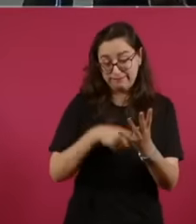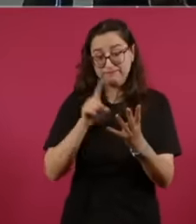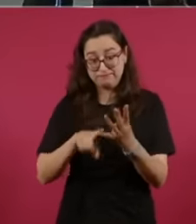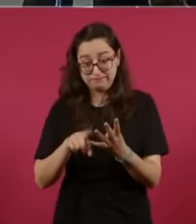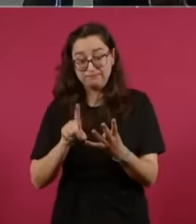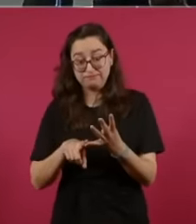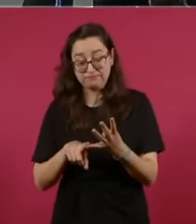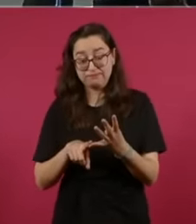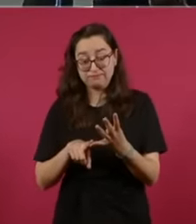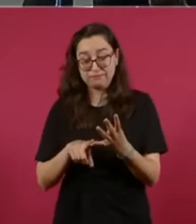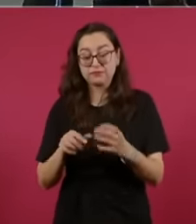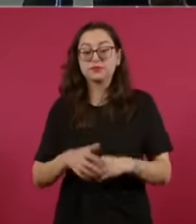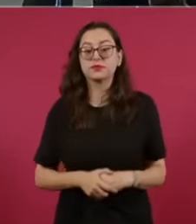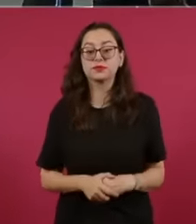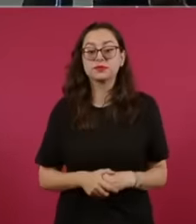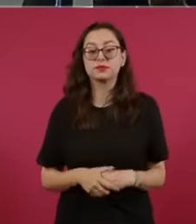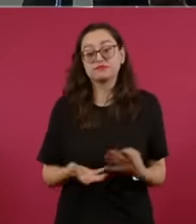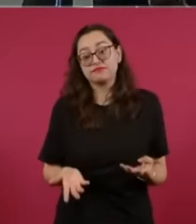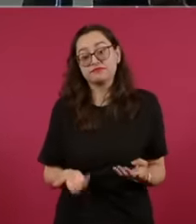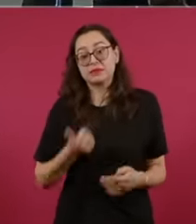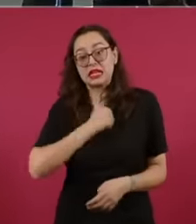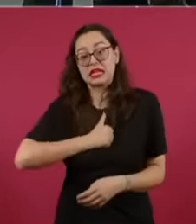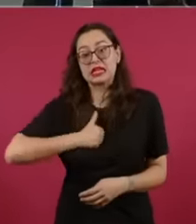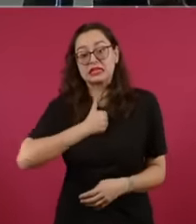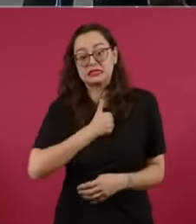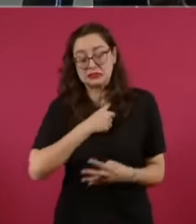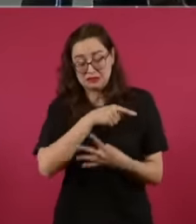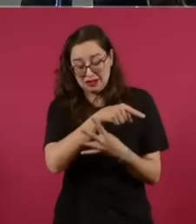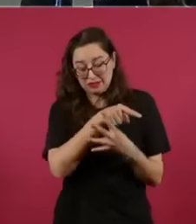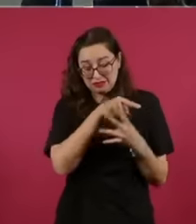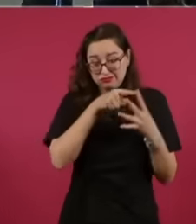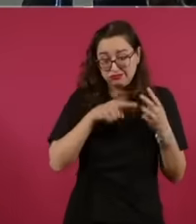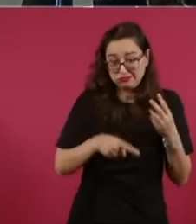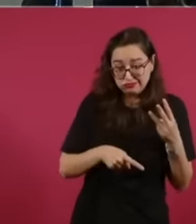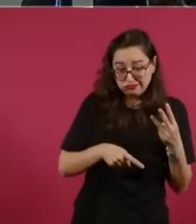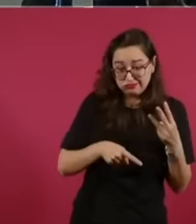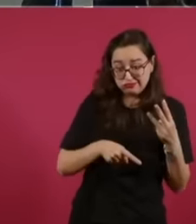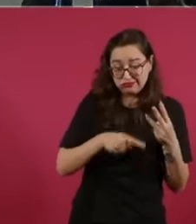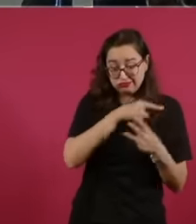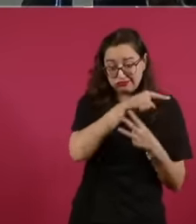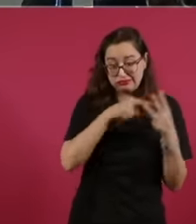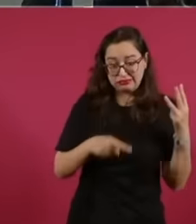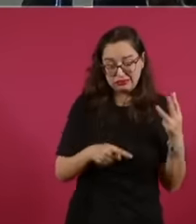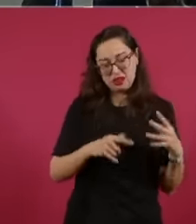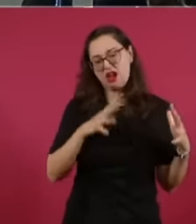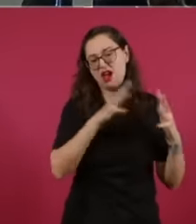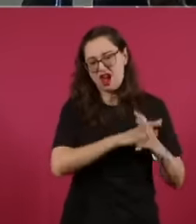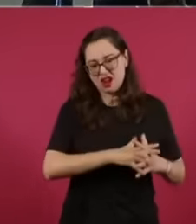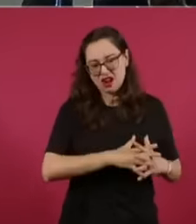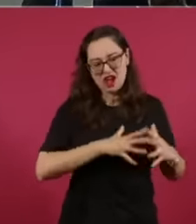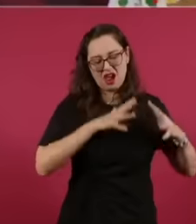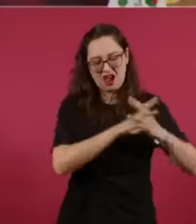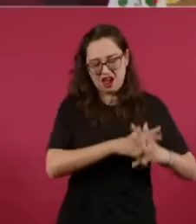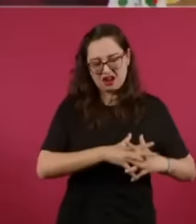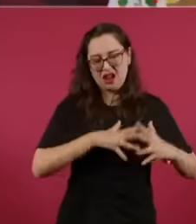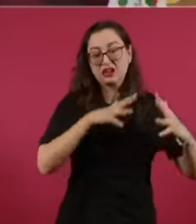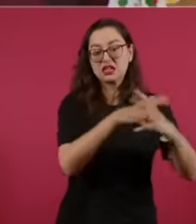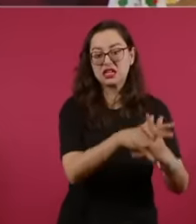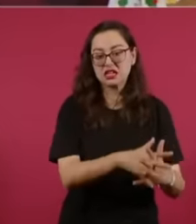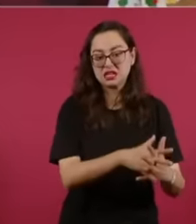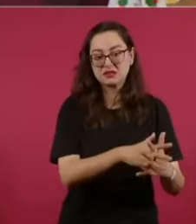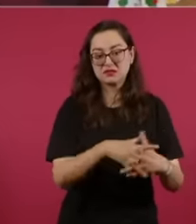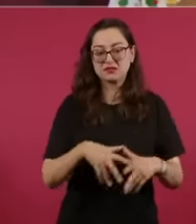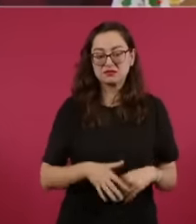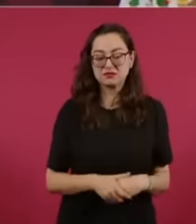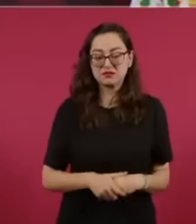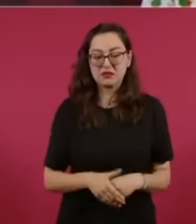Por circunstancias, esas tres transformaciones se hicieron de manera violenta. No lo deseaba así